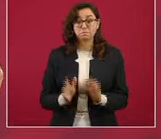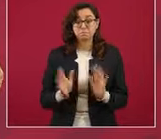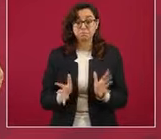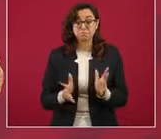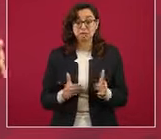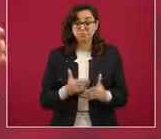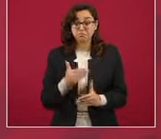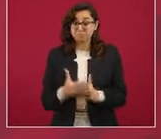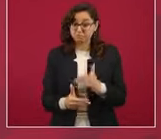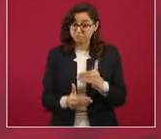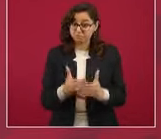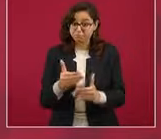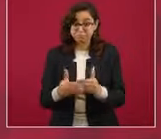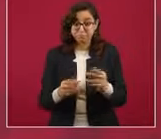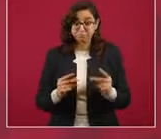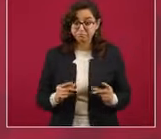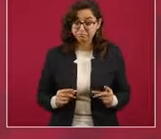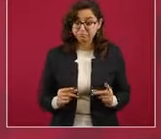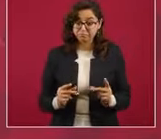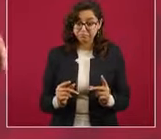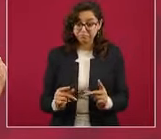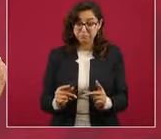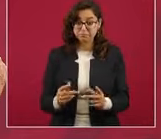actividad. Pero no solo es